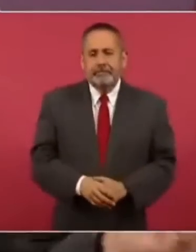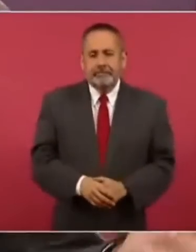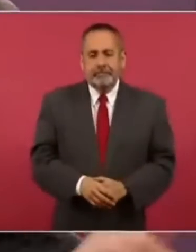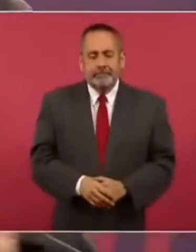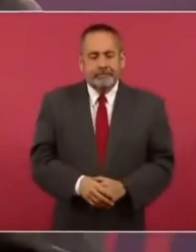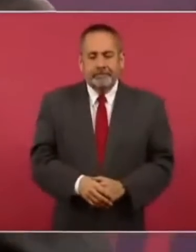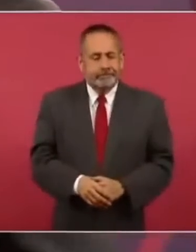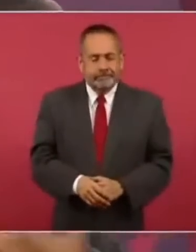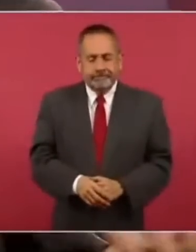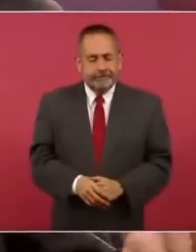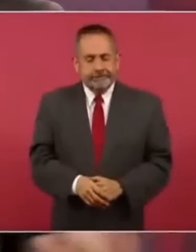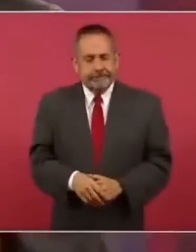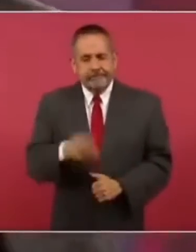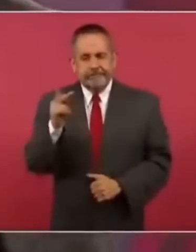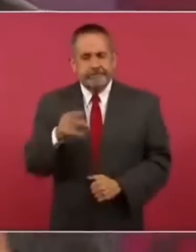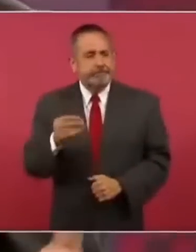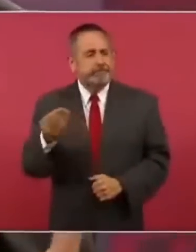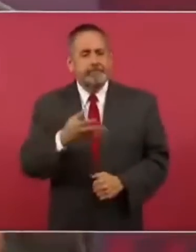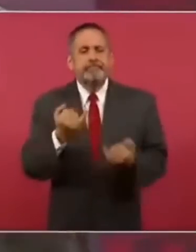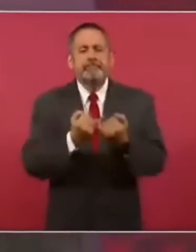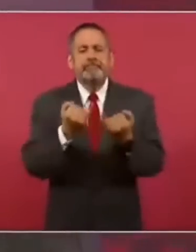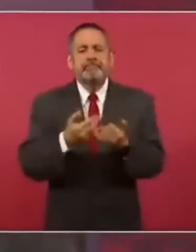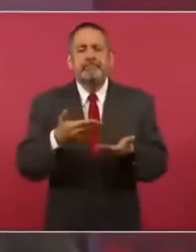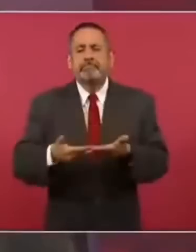Pero como ahora